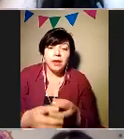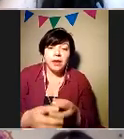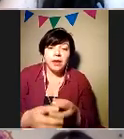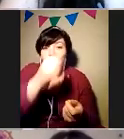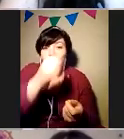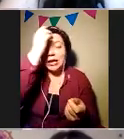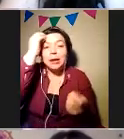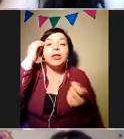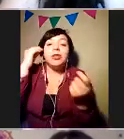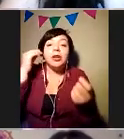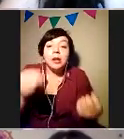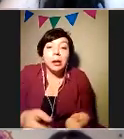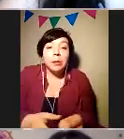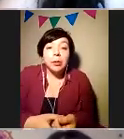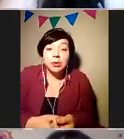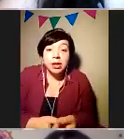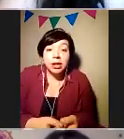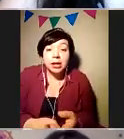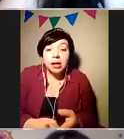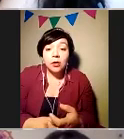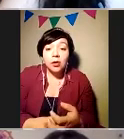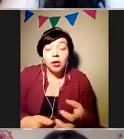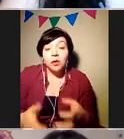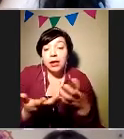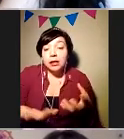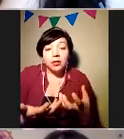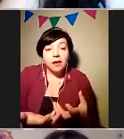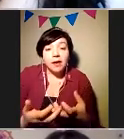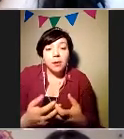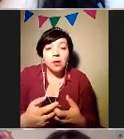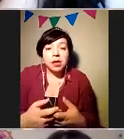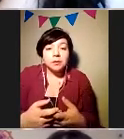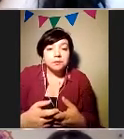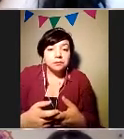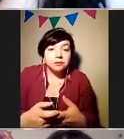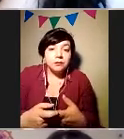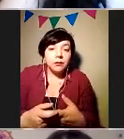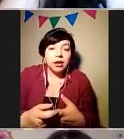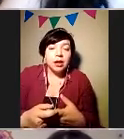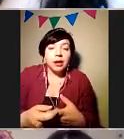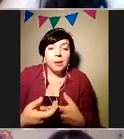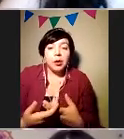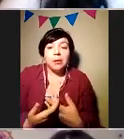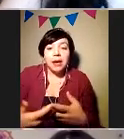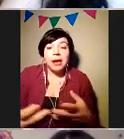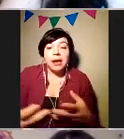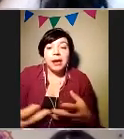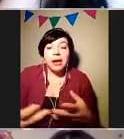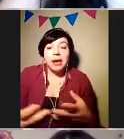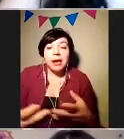u otro elemento con el que podamos producir la tela o el hilo, lo que vayamos a usar. Pero